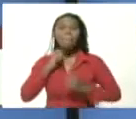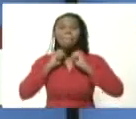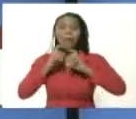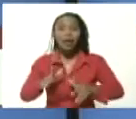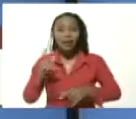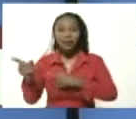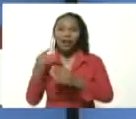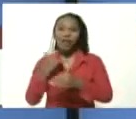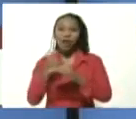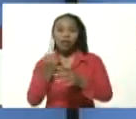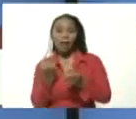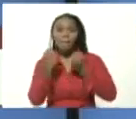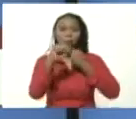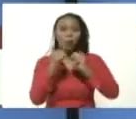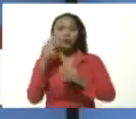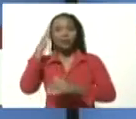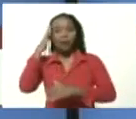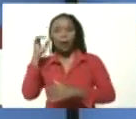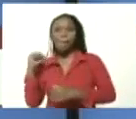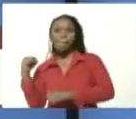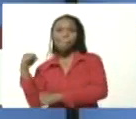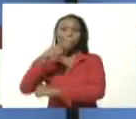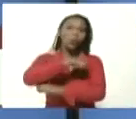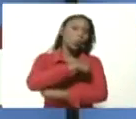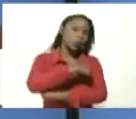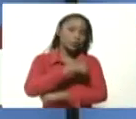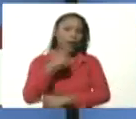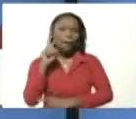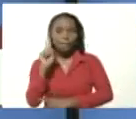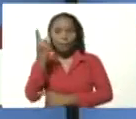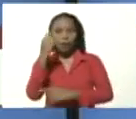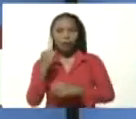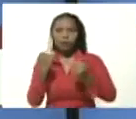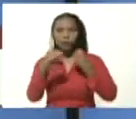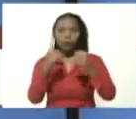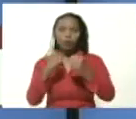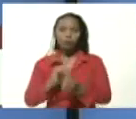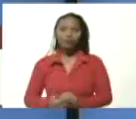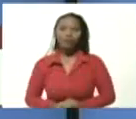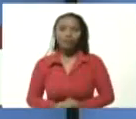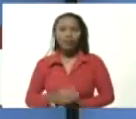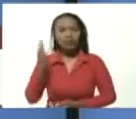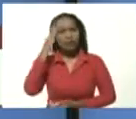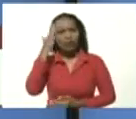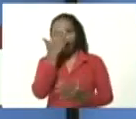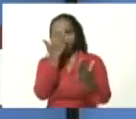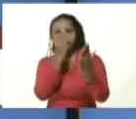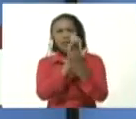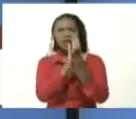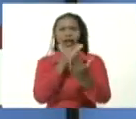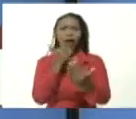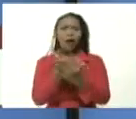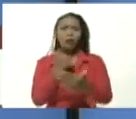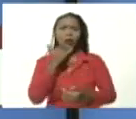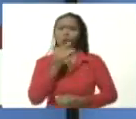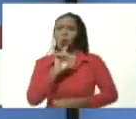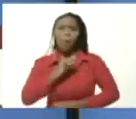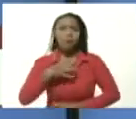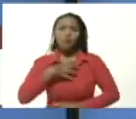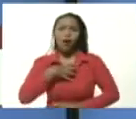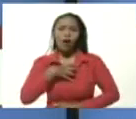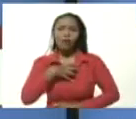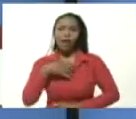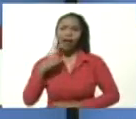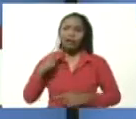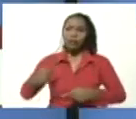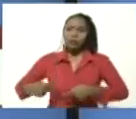pelea de boxeo y sabe que lo van a noquear en el primer round. O sabe que se va a enfrentar a alguien que no va a poder con él,